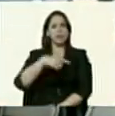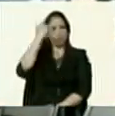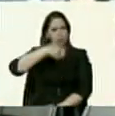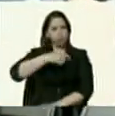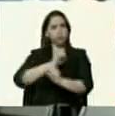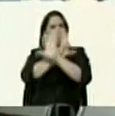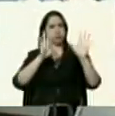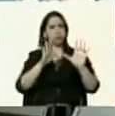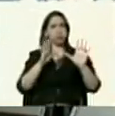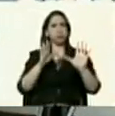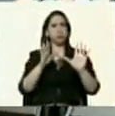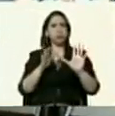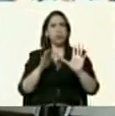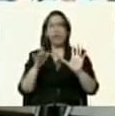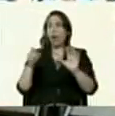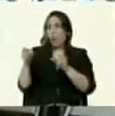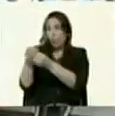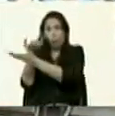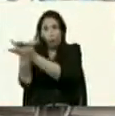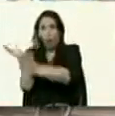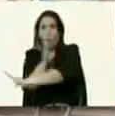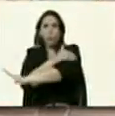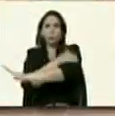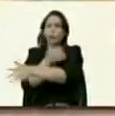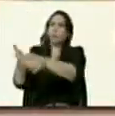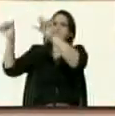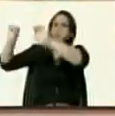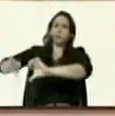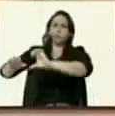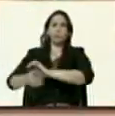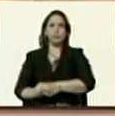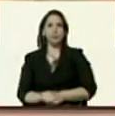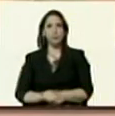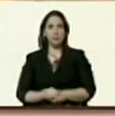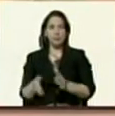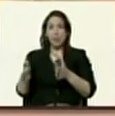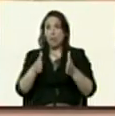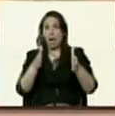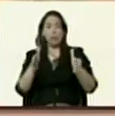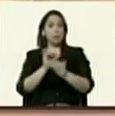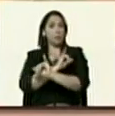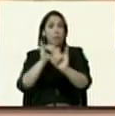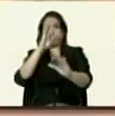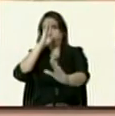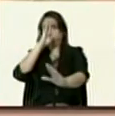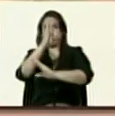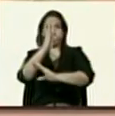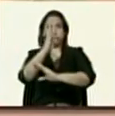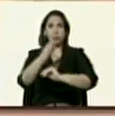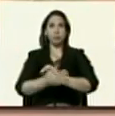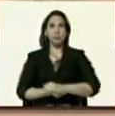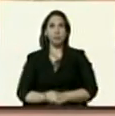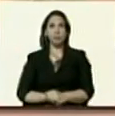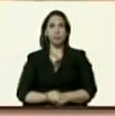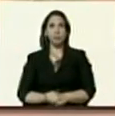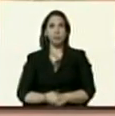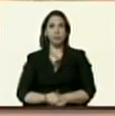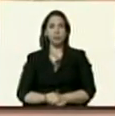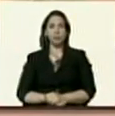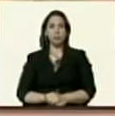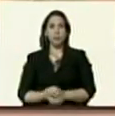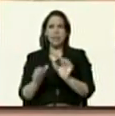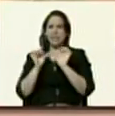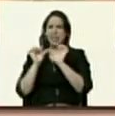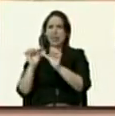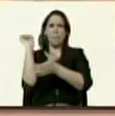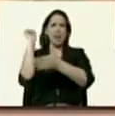claridad: han fracasado por la calle del medio y les quedó